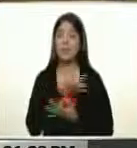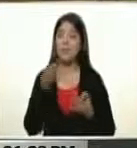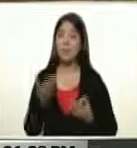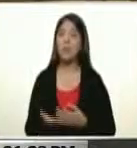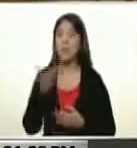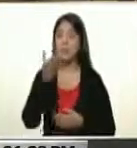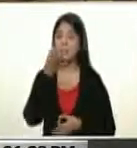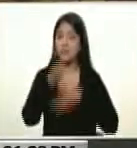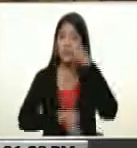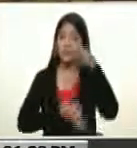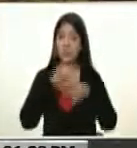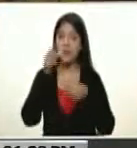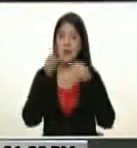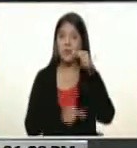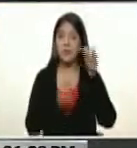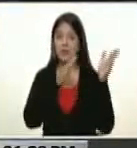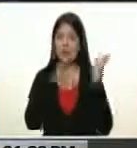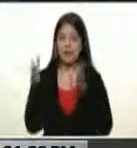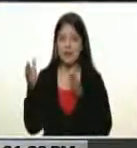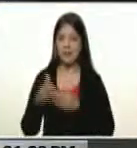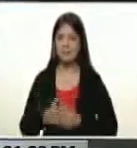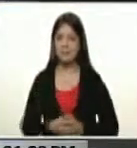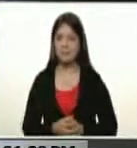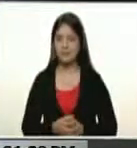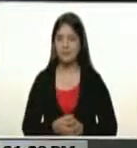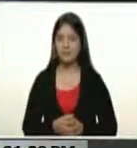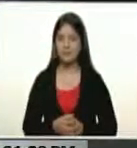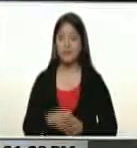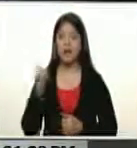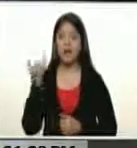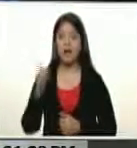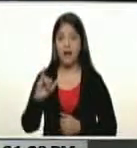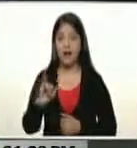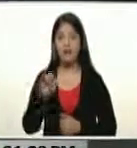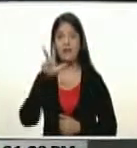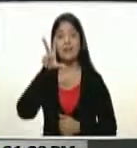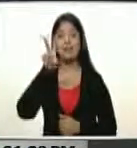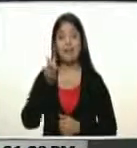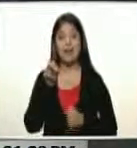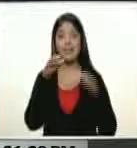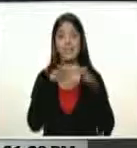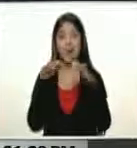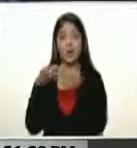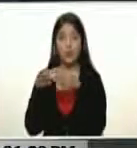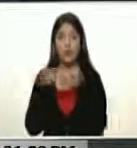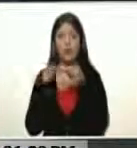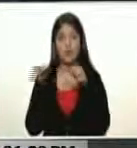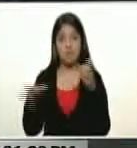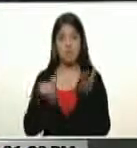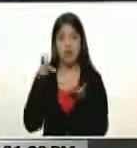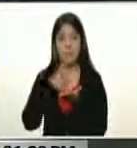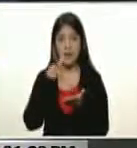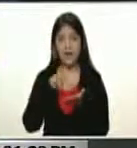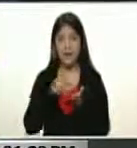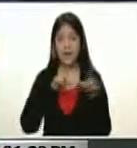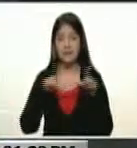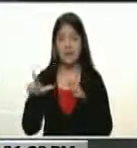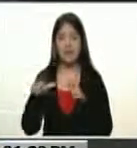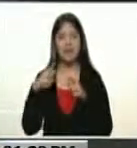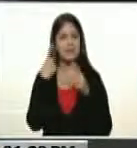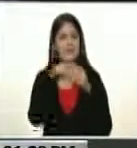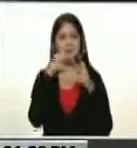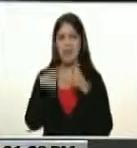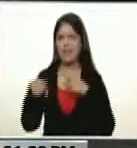detallar el cronograma. Tenemos 30 agrupaciones confirmadas, igual de todos los